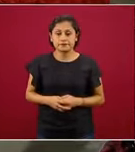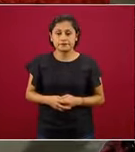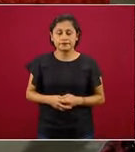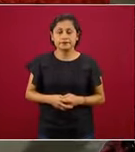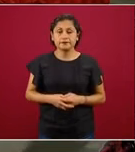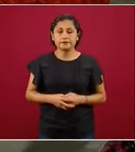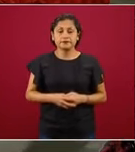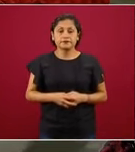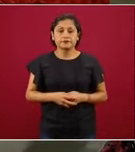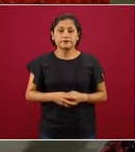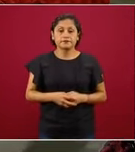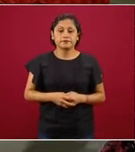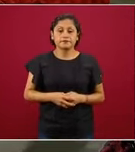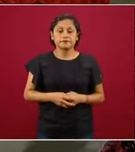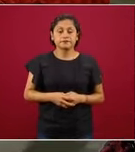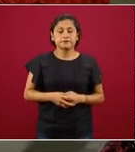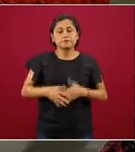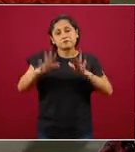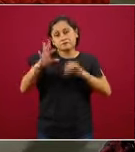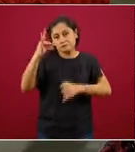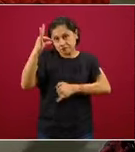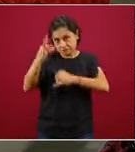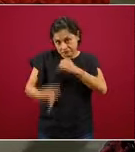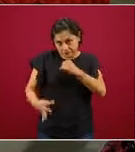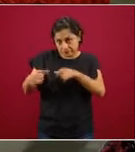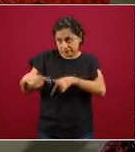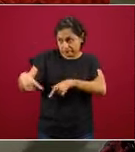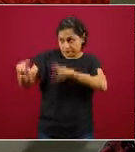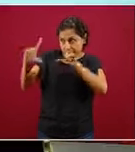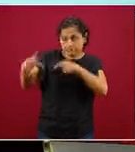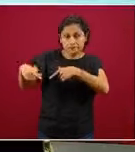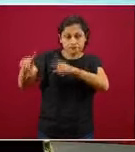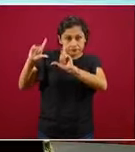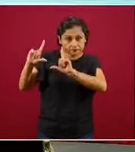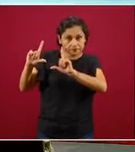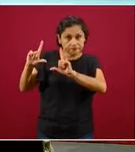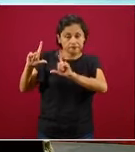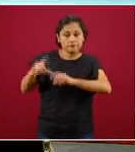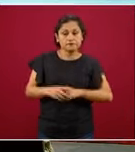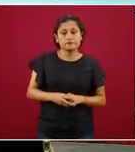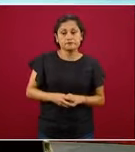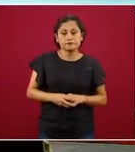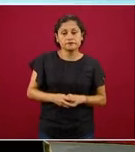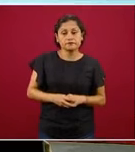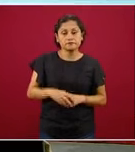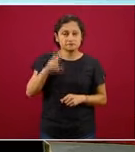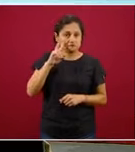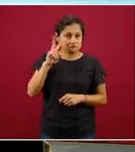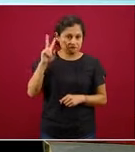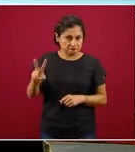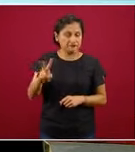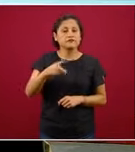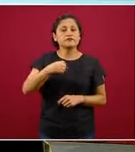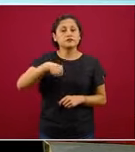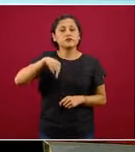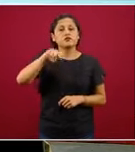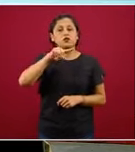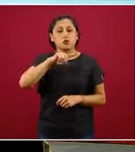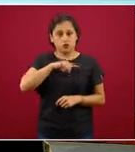Y ven, solo para concluir estas dos últimas láminas, también estamos trabajando en